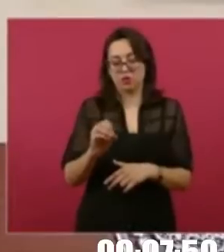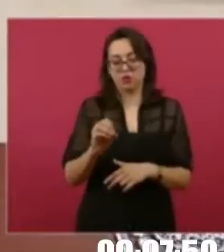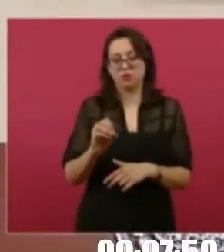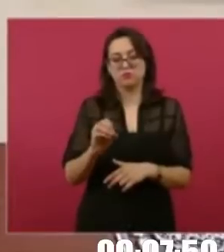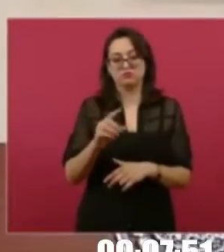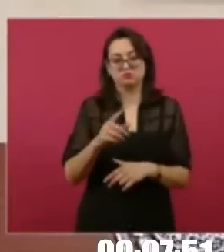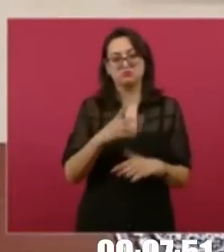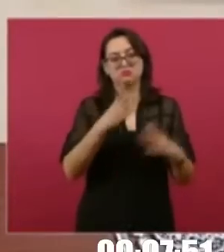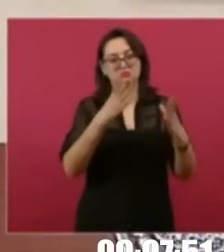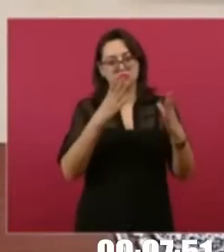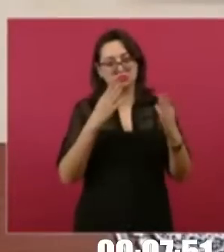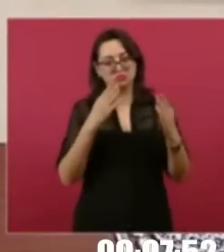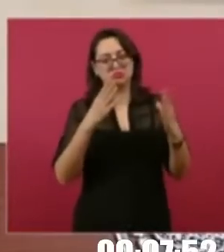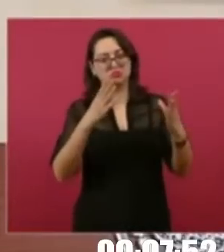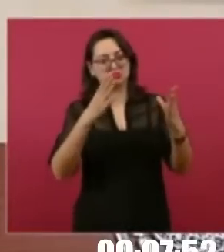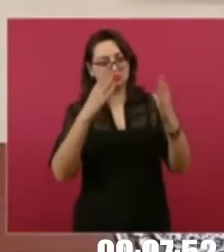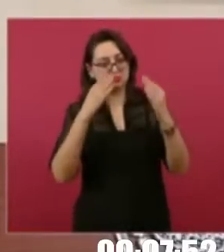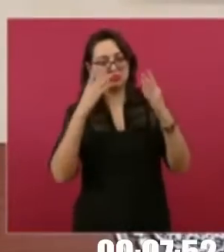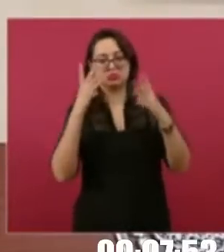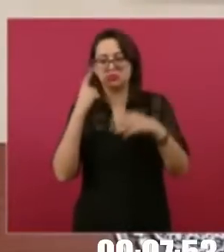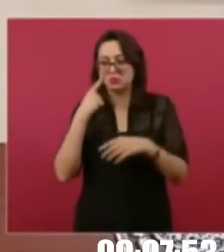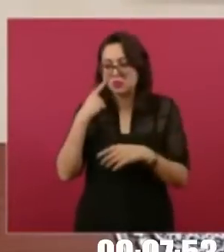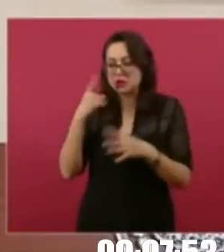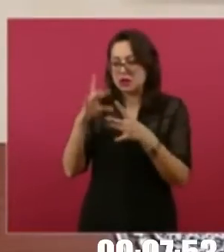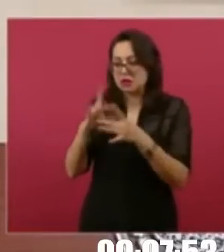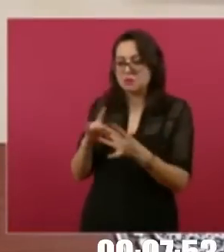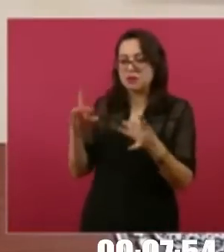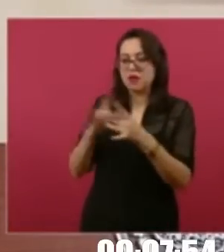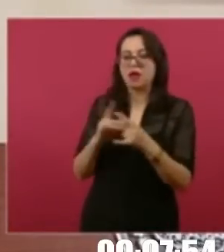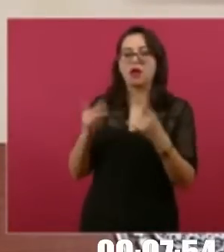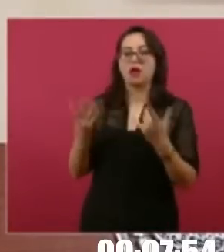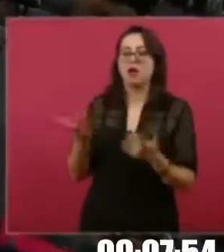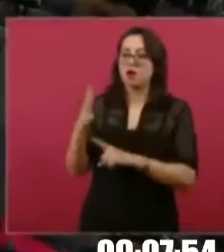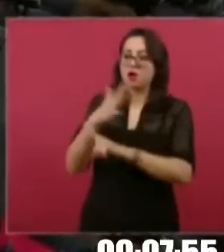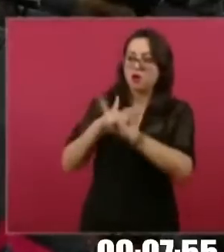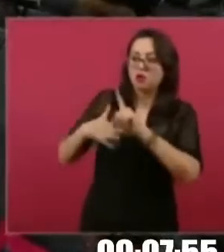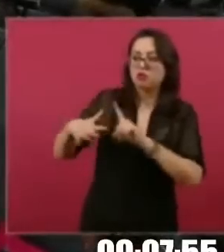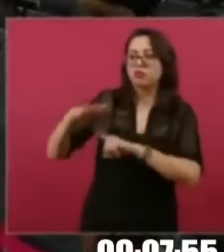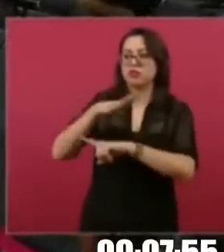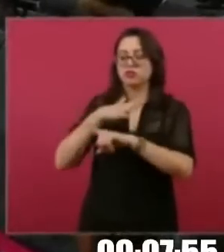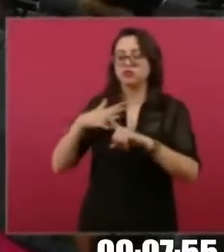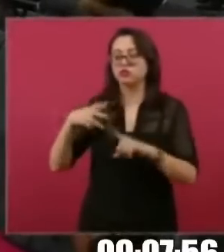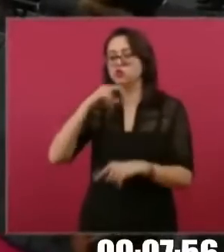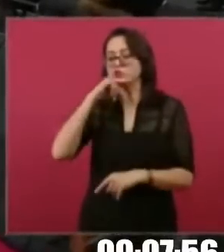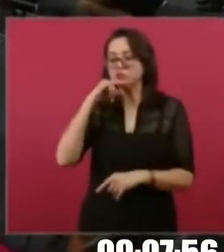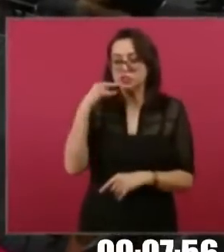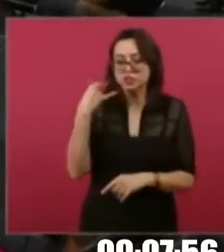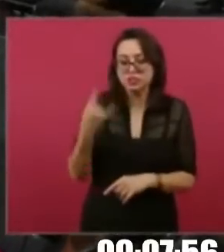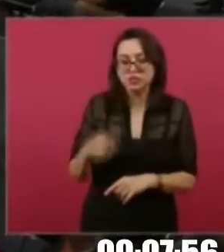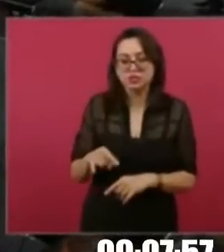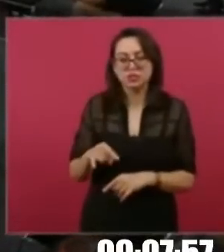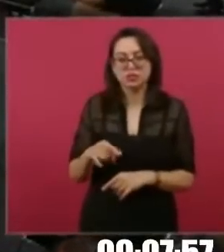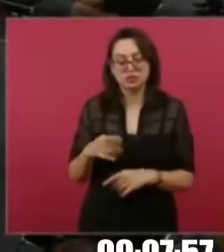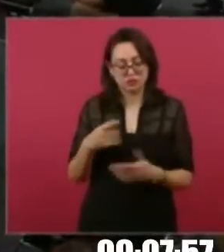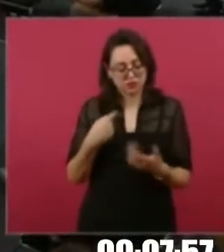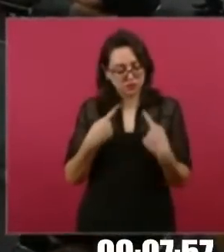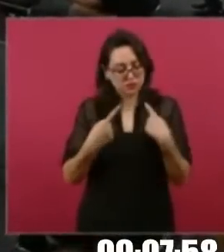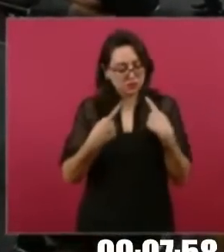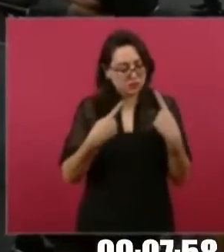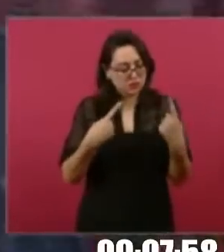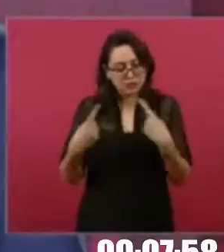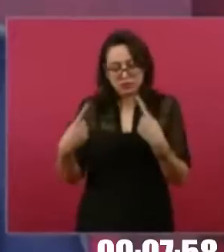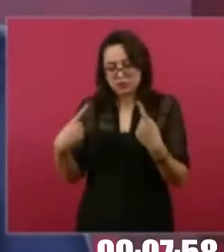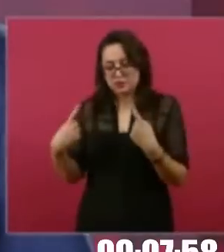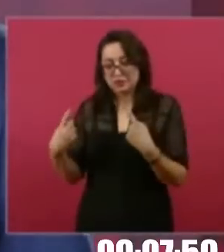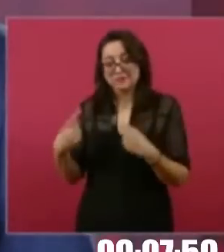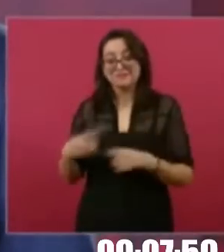analizamos el caso de Chile y llegamos a la conclusión de